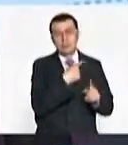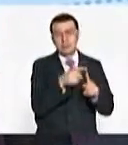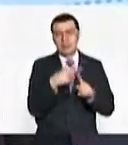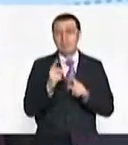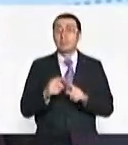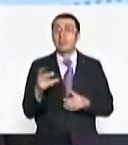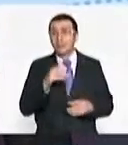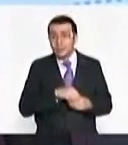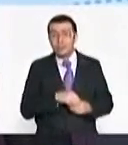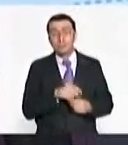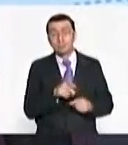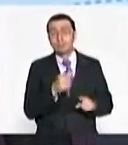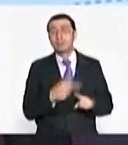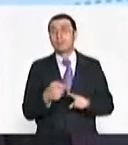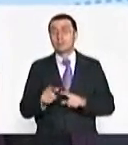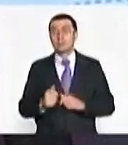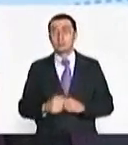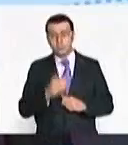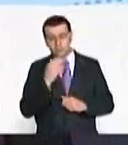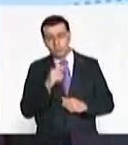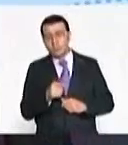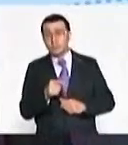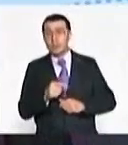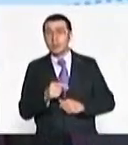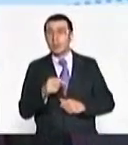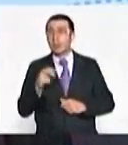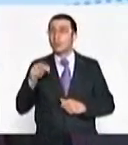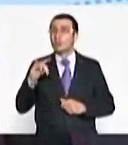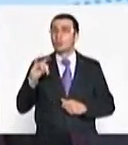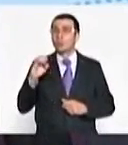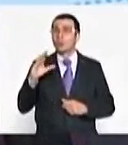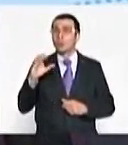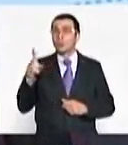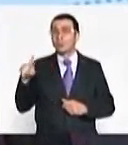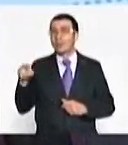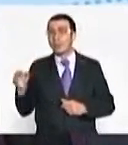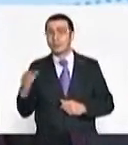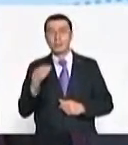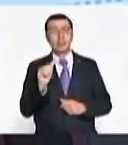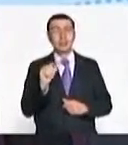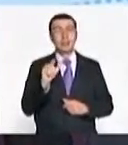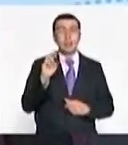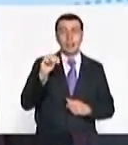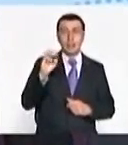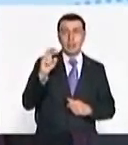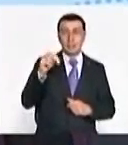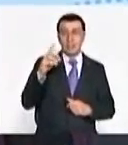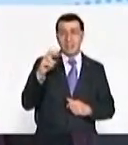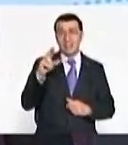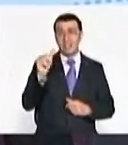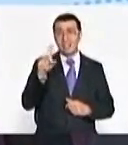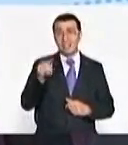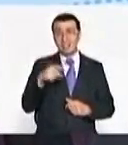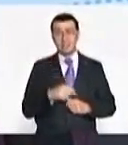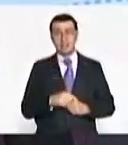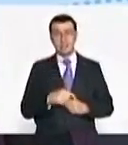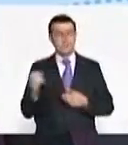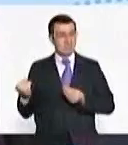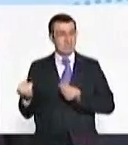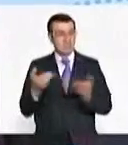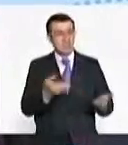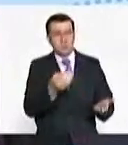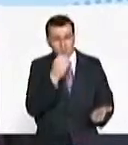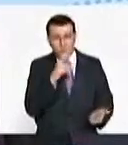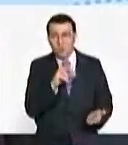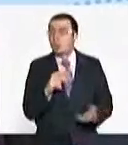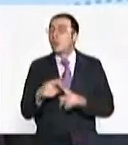los frutos secos, como ejemplo las nueces y las almendras, que son altamente ricas en selenio y en cromio, y no le decimos al paciente que lo coma, pero sí le mandamos una gran carga de